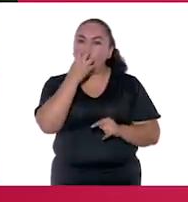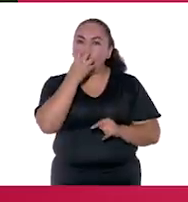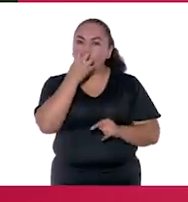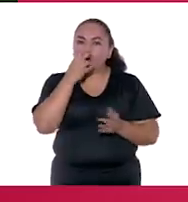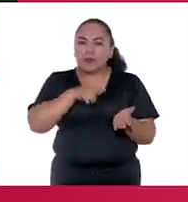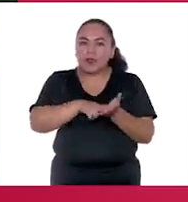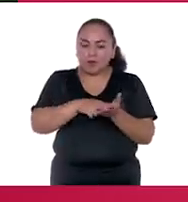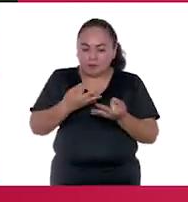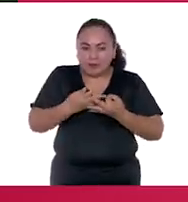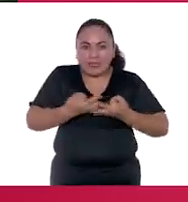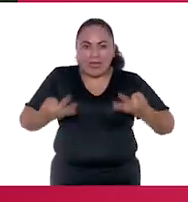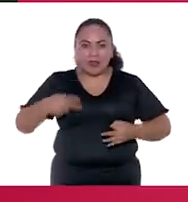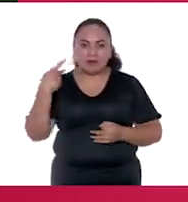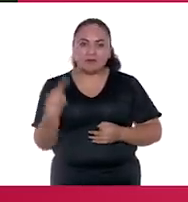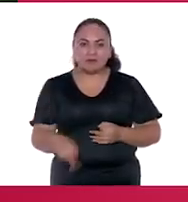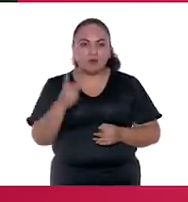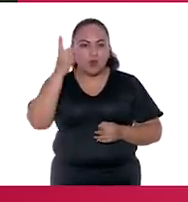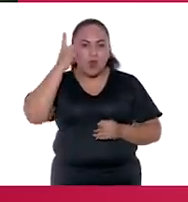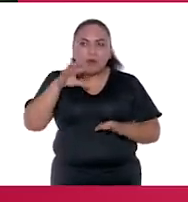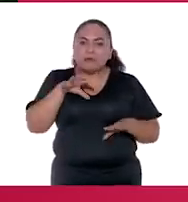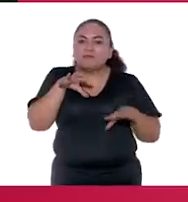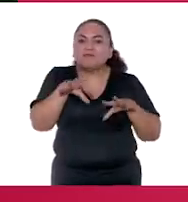negro.